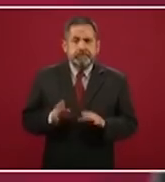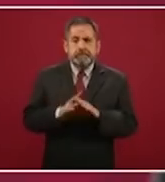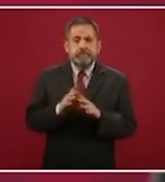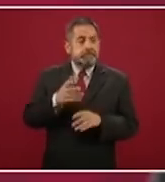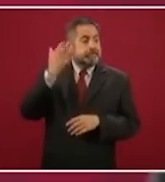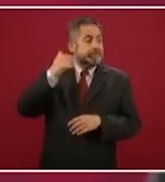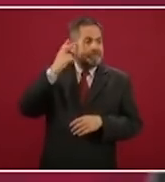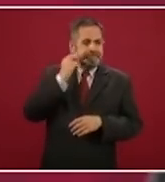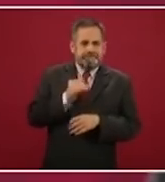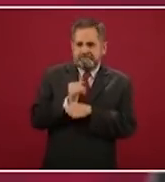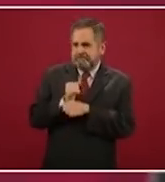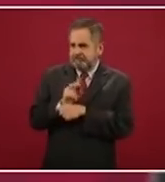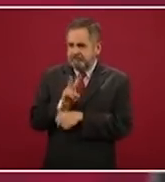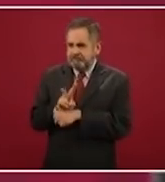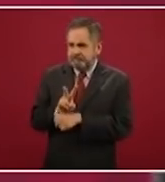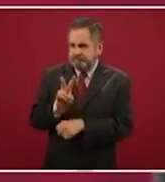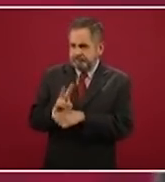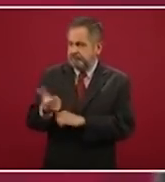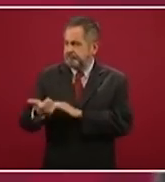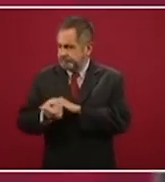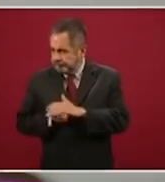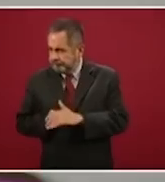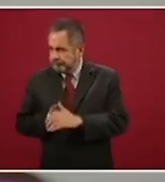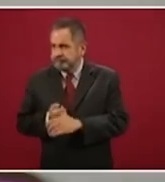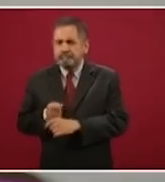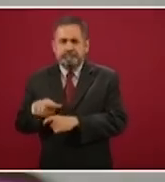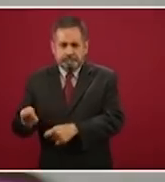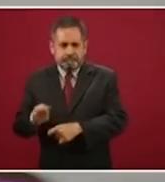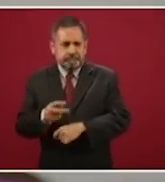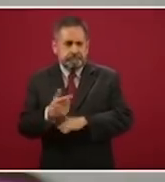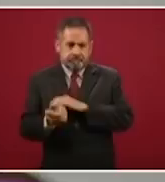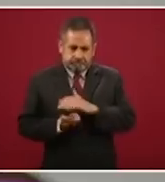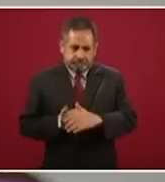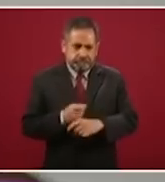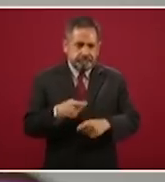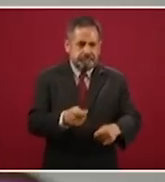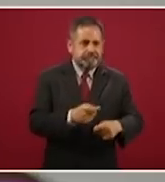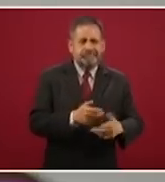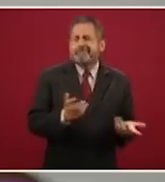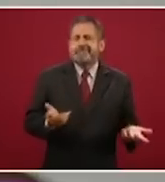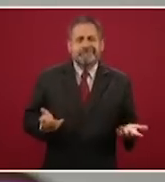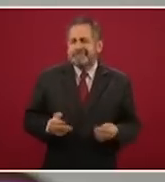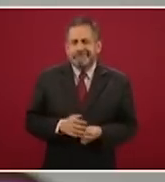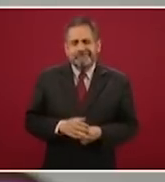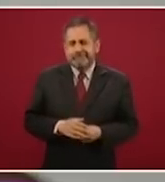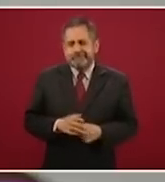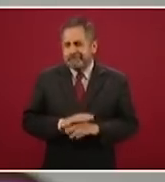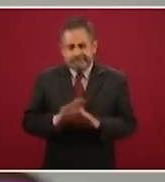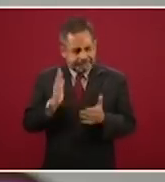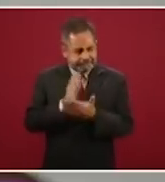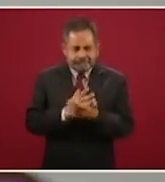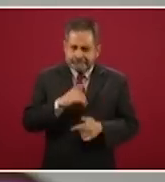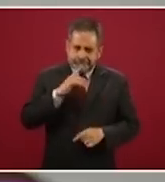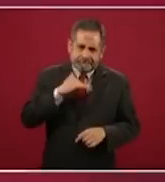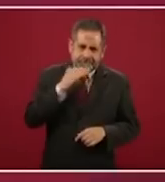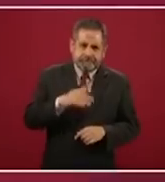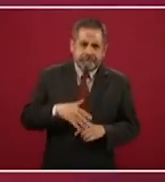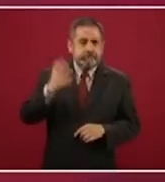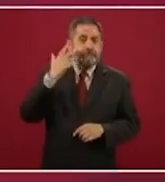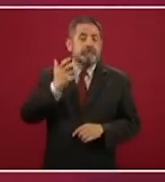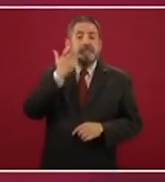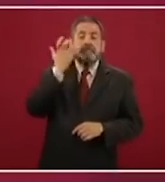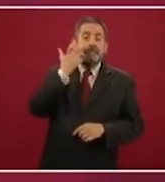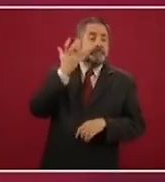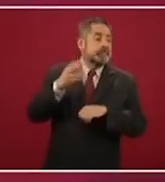convirtió en un esquema de corrupción en donde se va con el establecimiento mercantil con